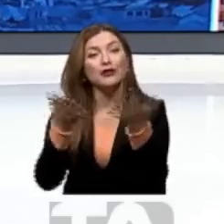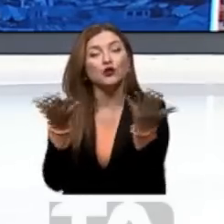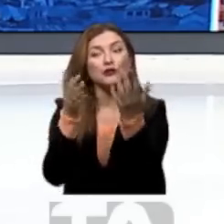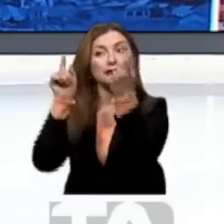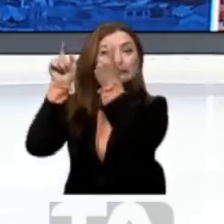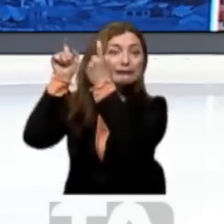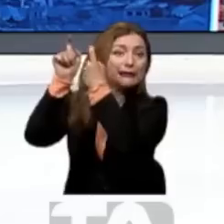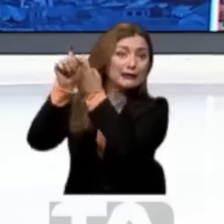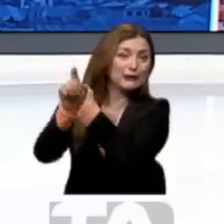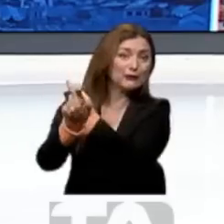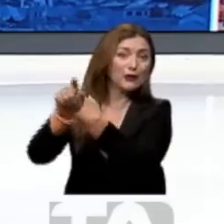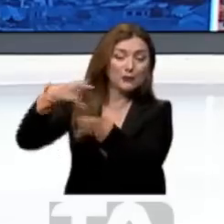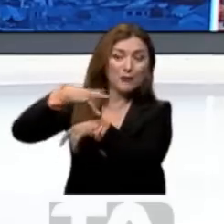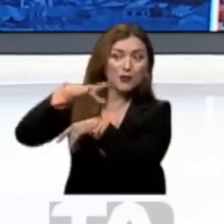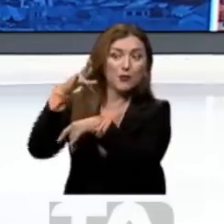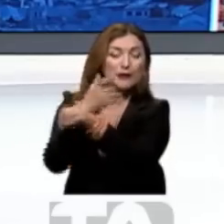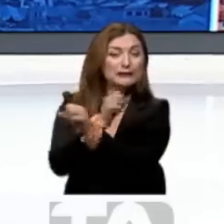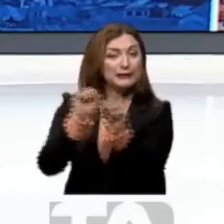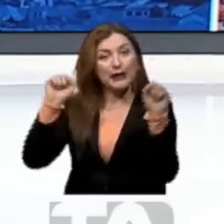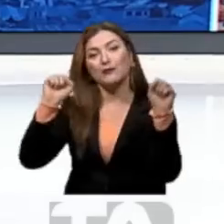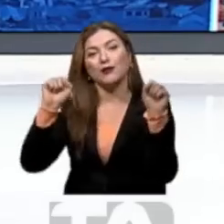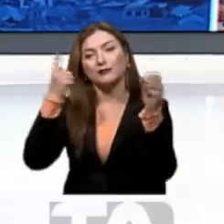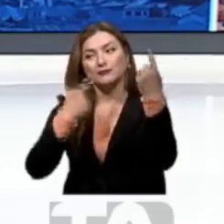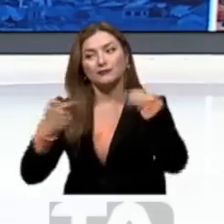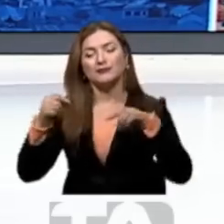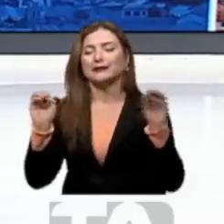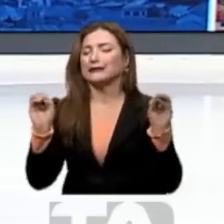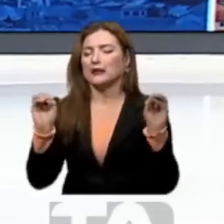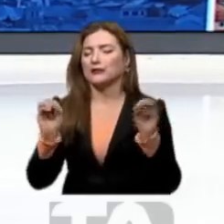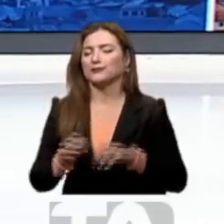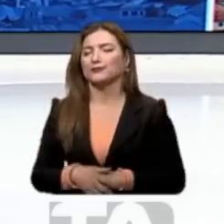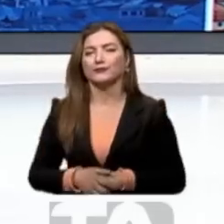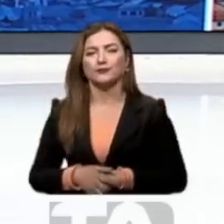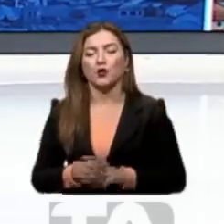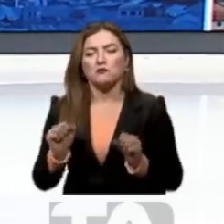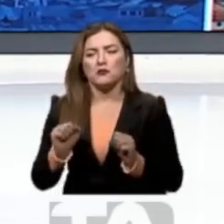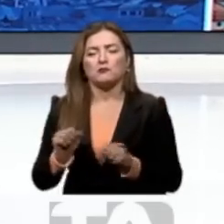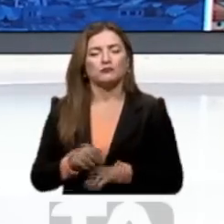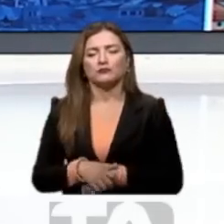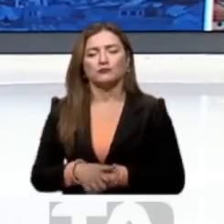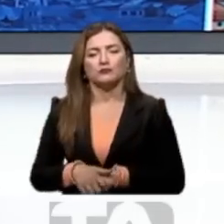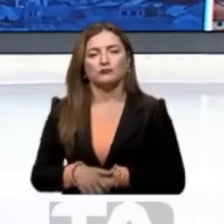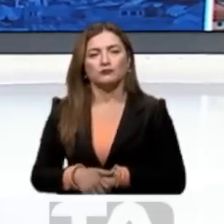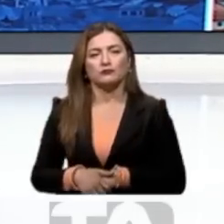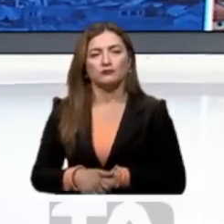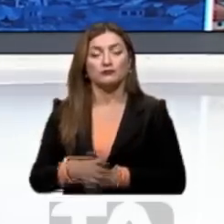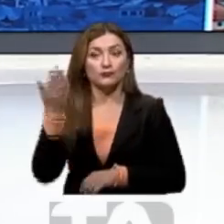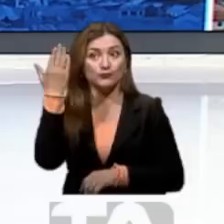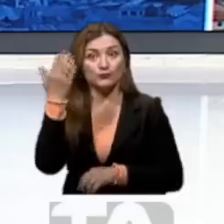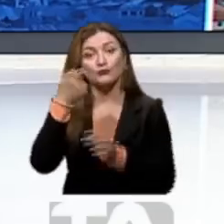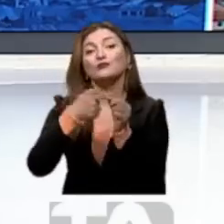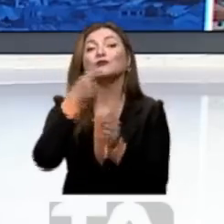fueron rescatadas esta madrugada. Ninguno de ellos presenta lesiones ni síntomas de hipotermia. Por su parte, el alcalde de la